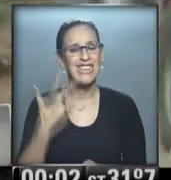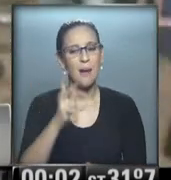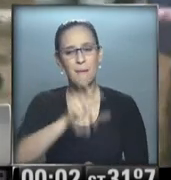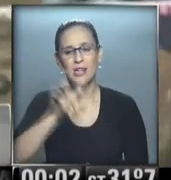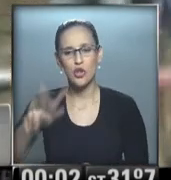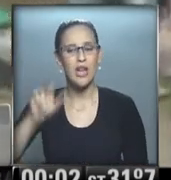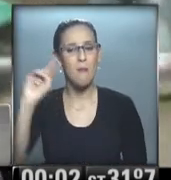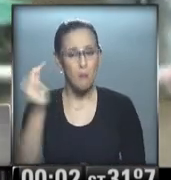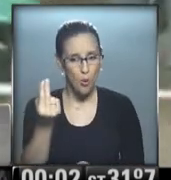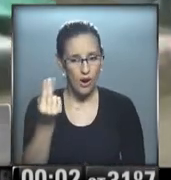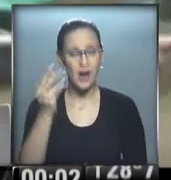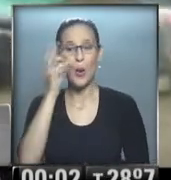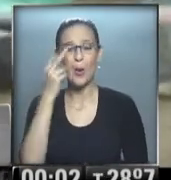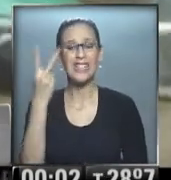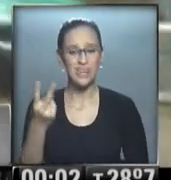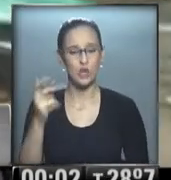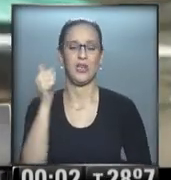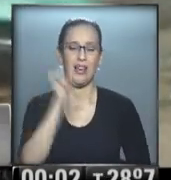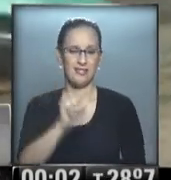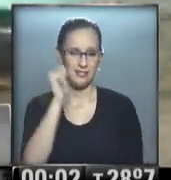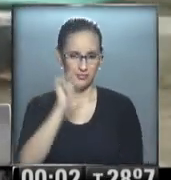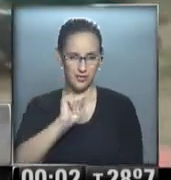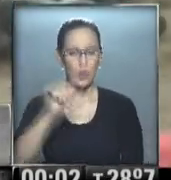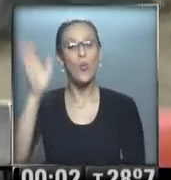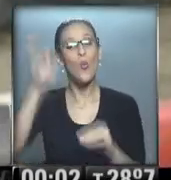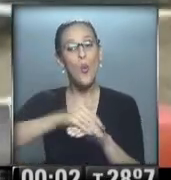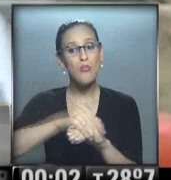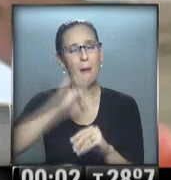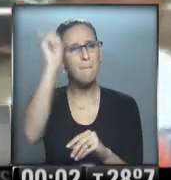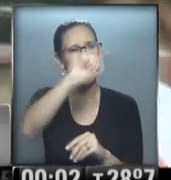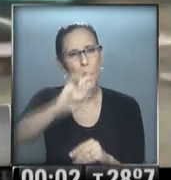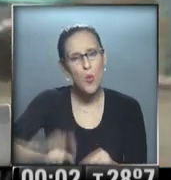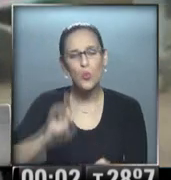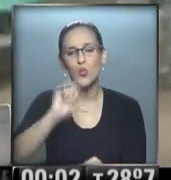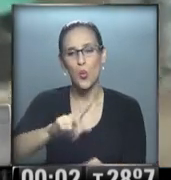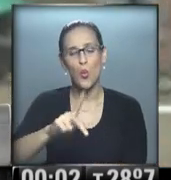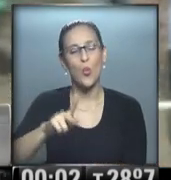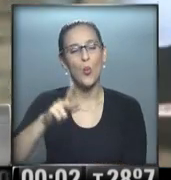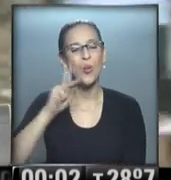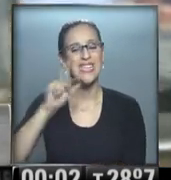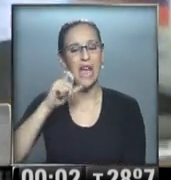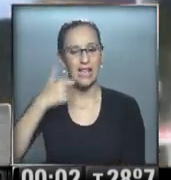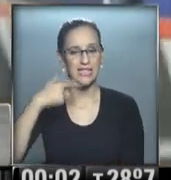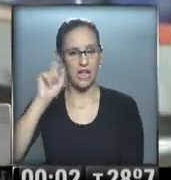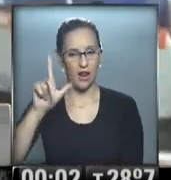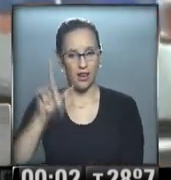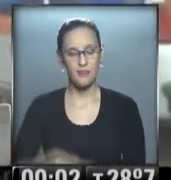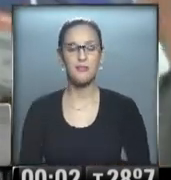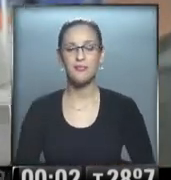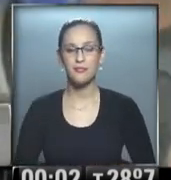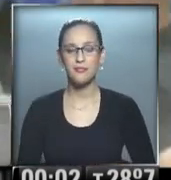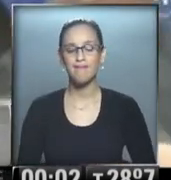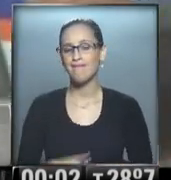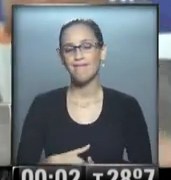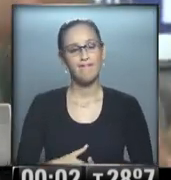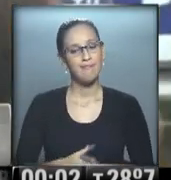al menos 22 resultaron heridas por la caída de un rayo en un balneario de la ciudad de Villa Gesell. Las víctimas, jóvenes de